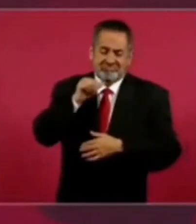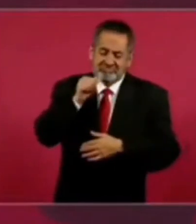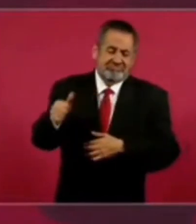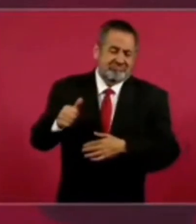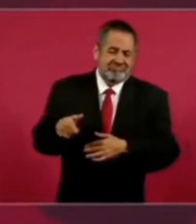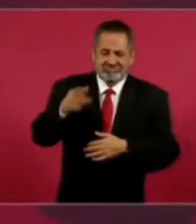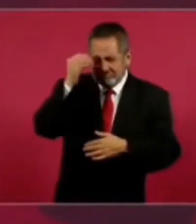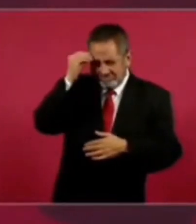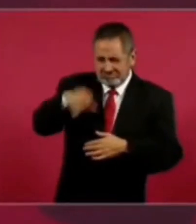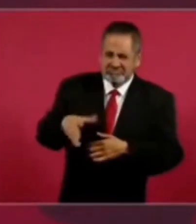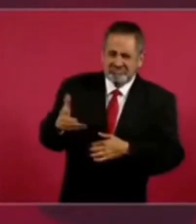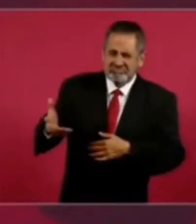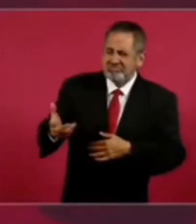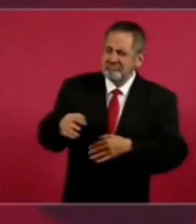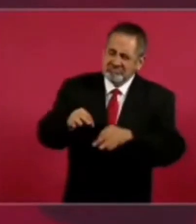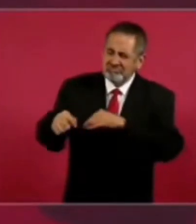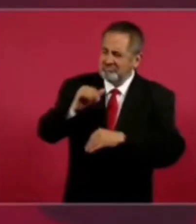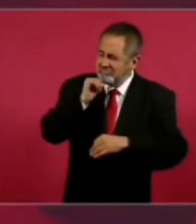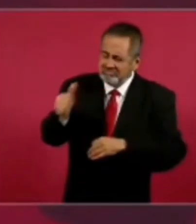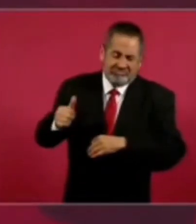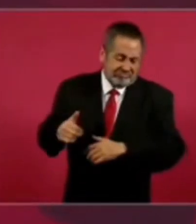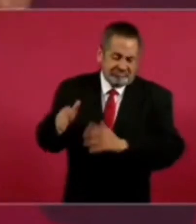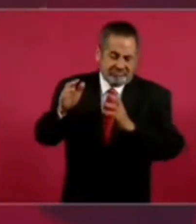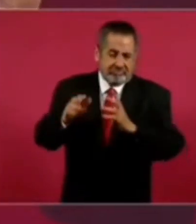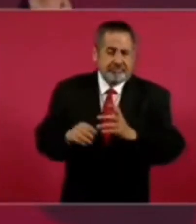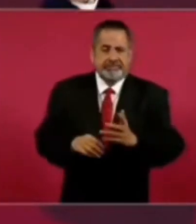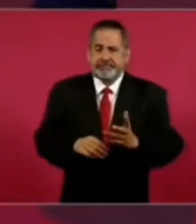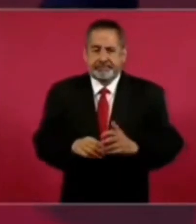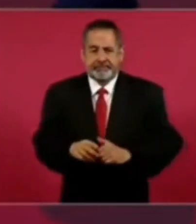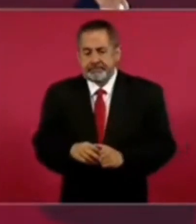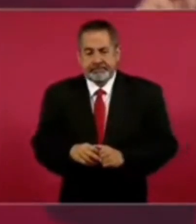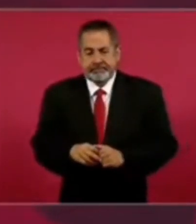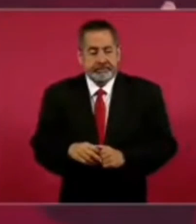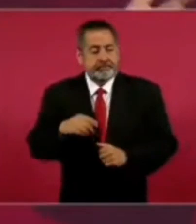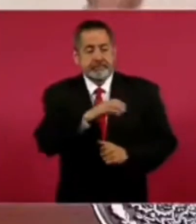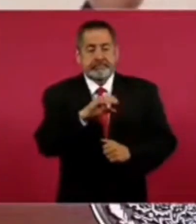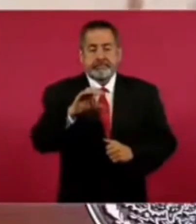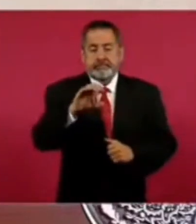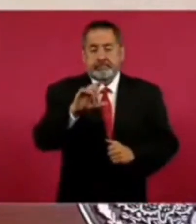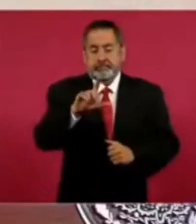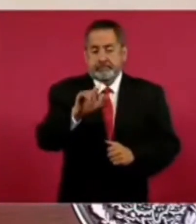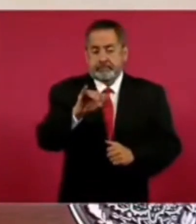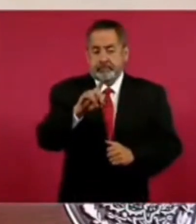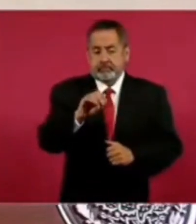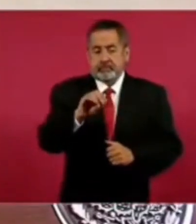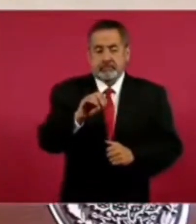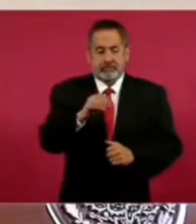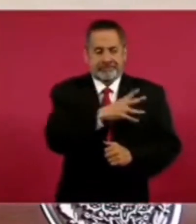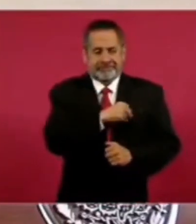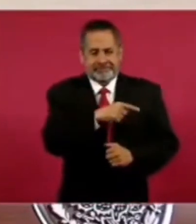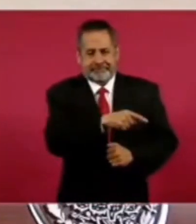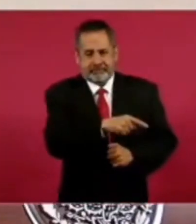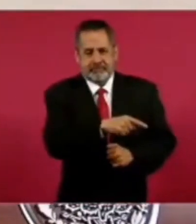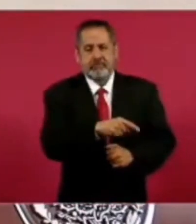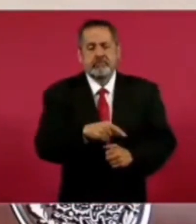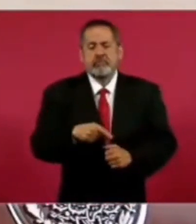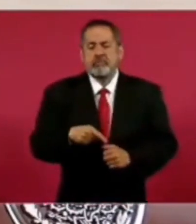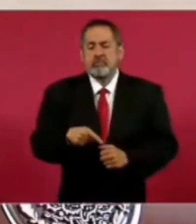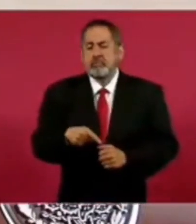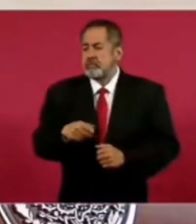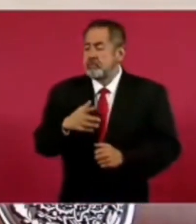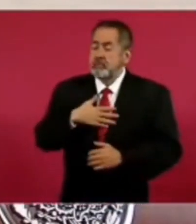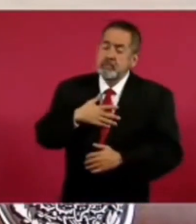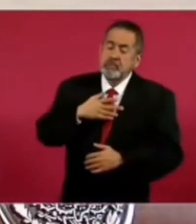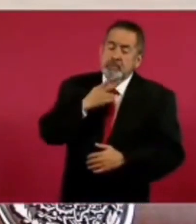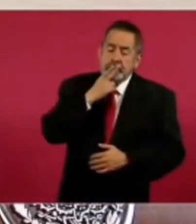eran unos flojos que no trabajaban, y decía Claudio X González, hijo, que a él le preocupaban mucho los